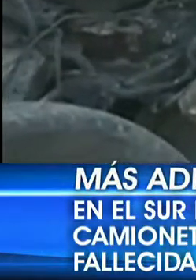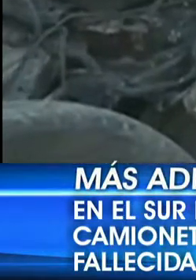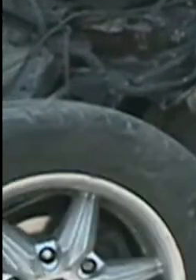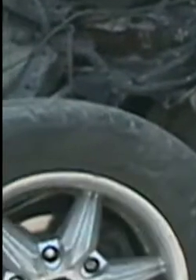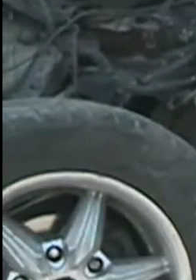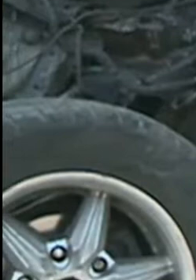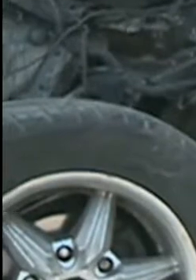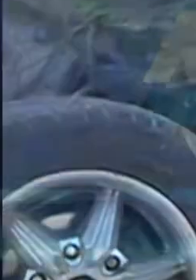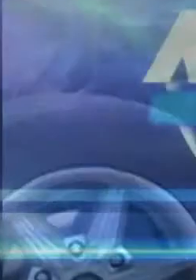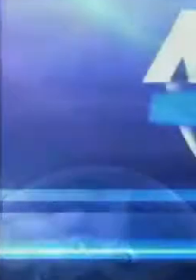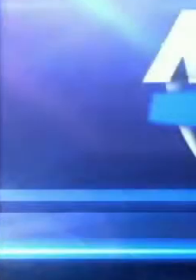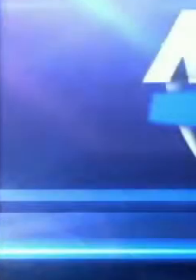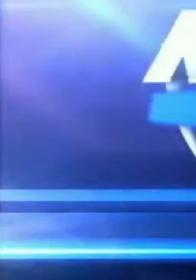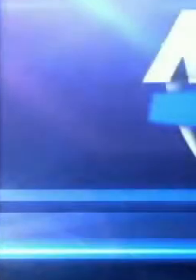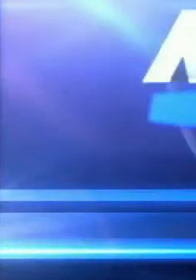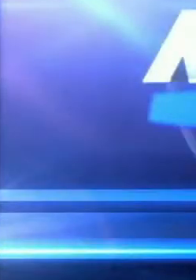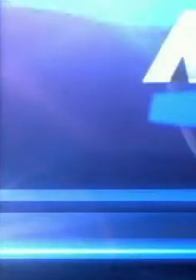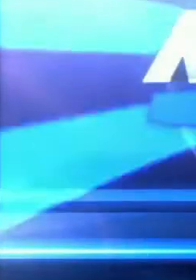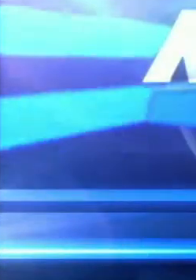fallecida.